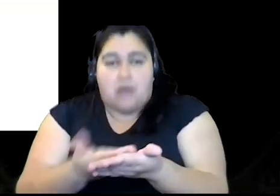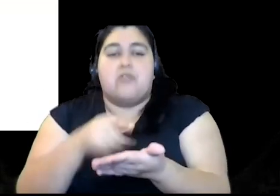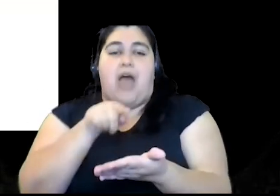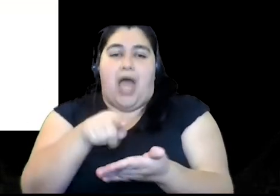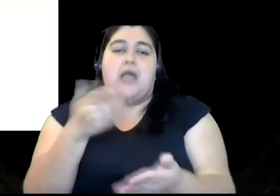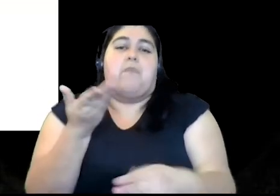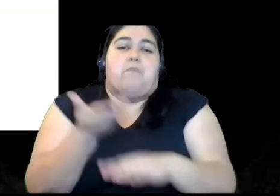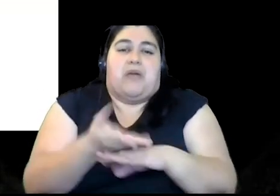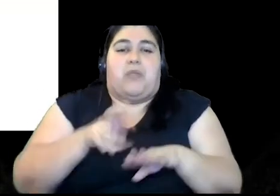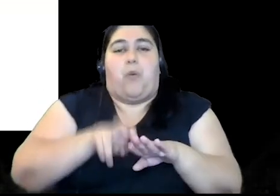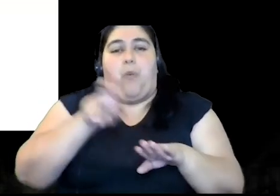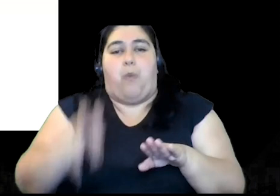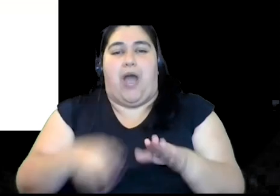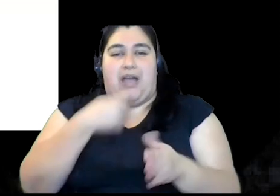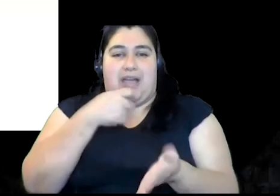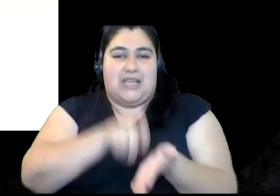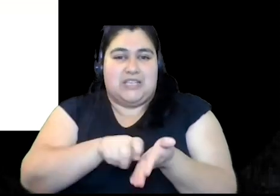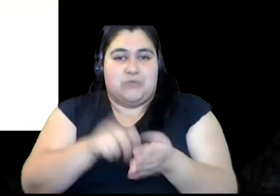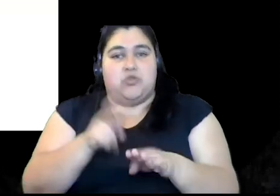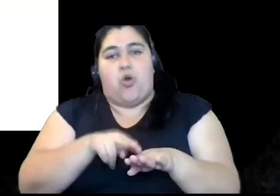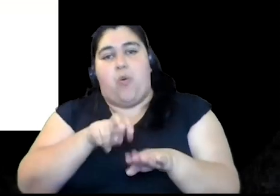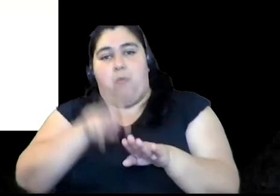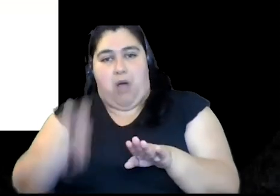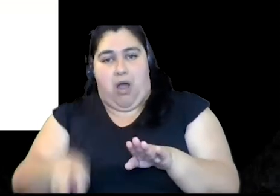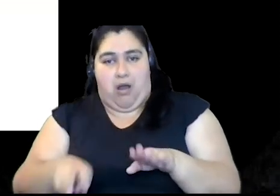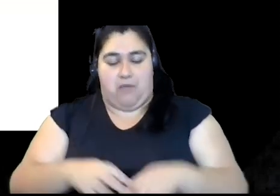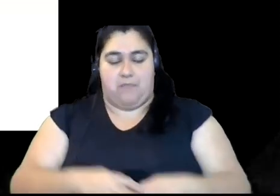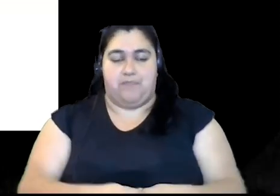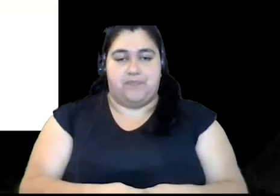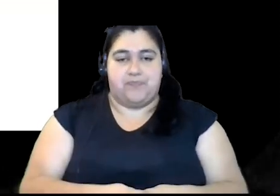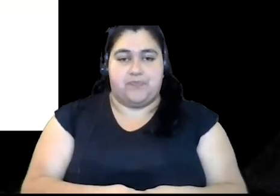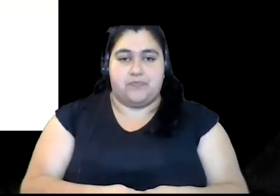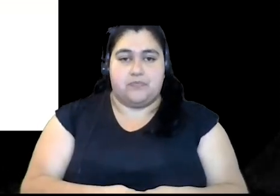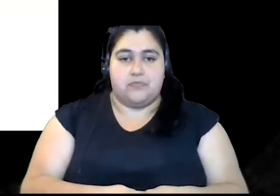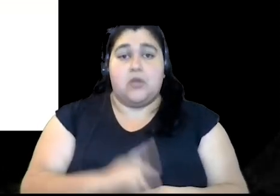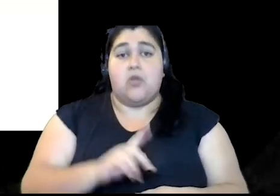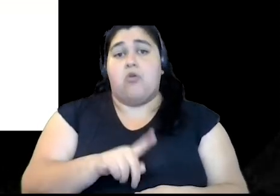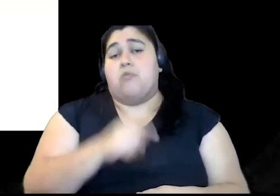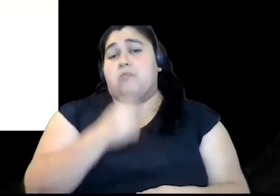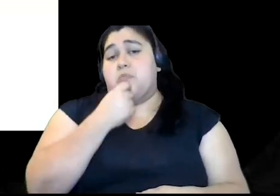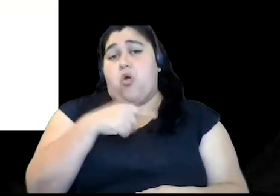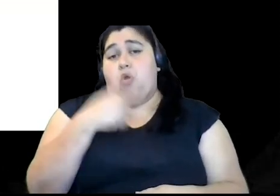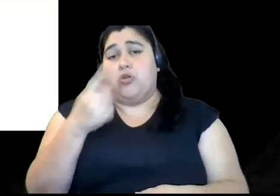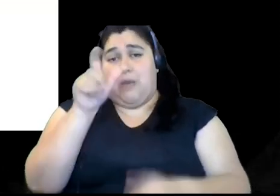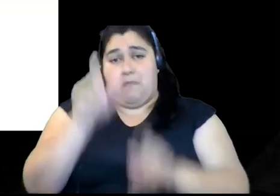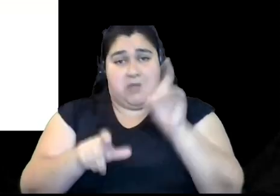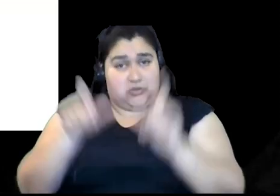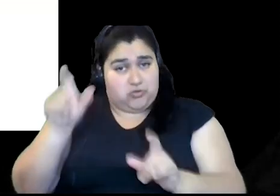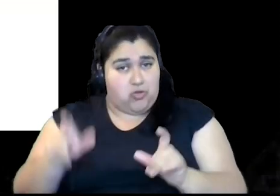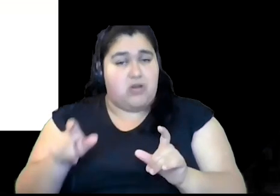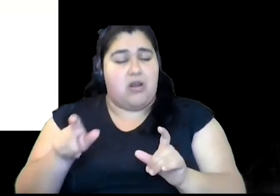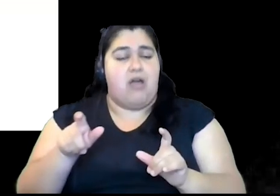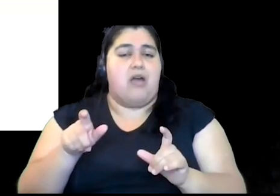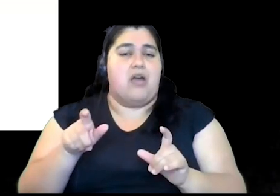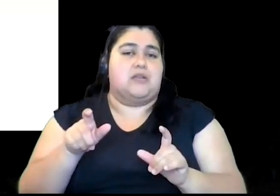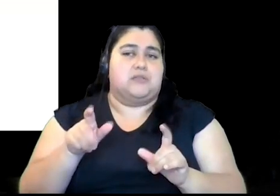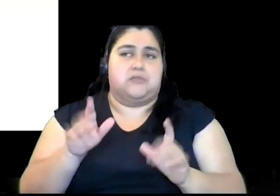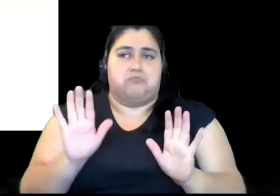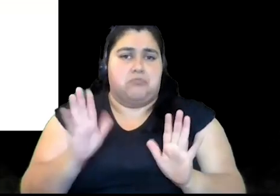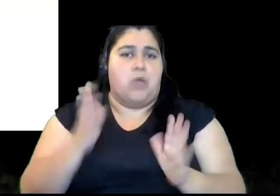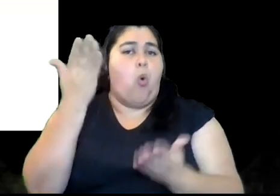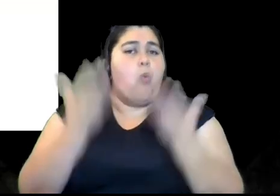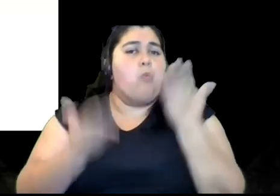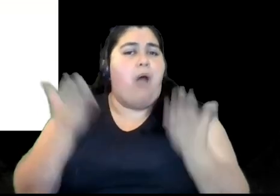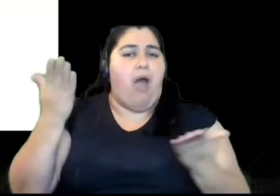la baja de la inscripción en el gravamen. ¿Quién es otro sujeto obligado dentro de las personas